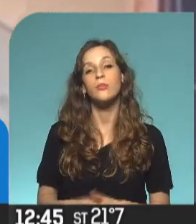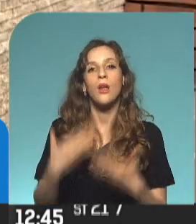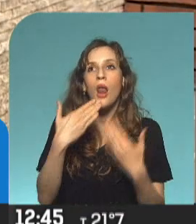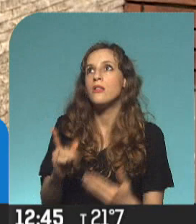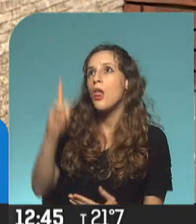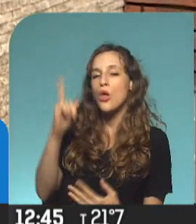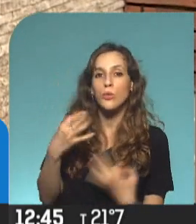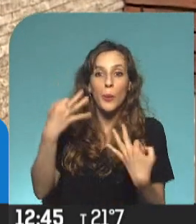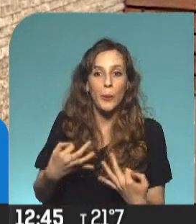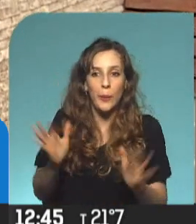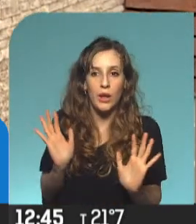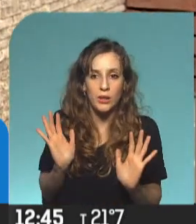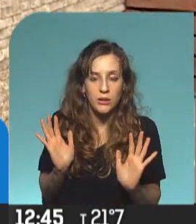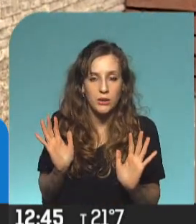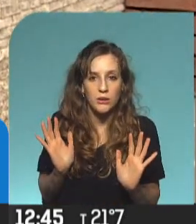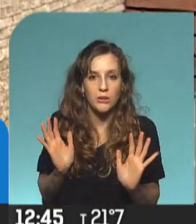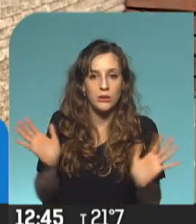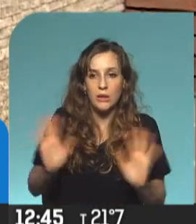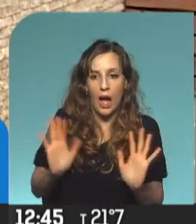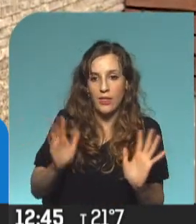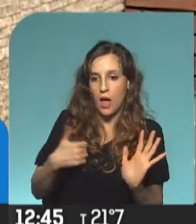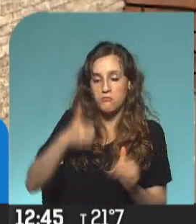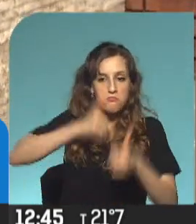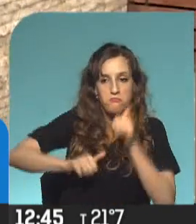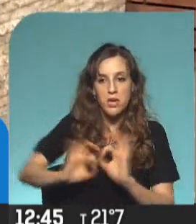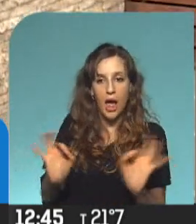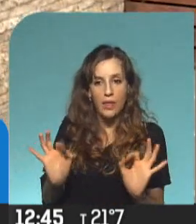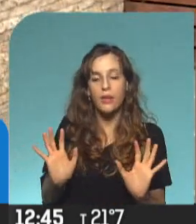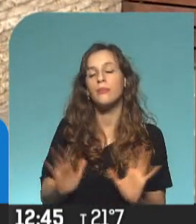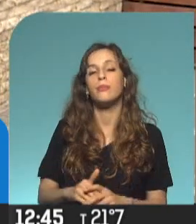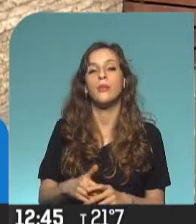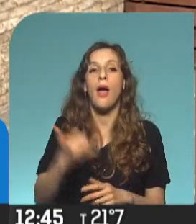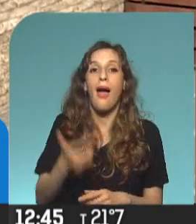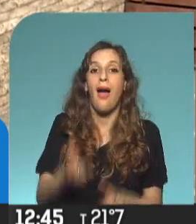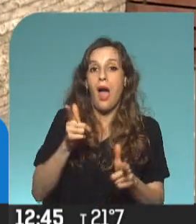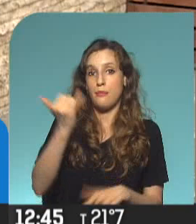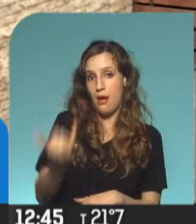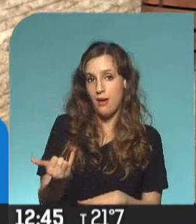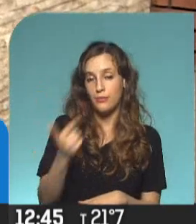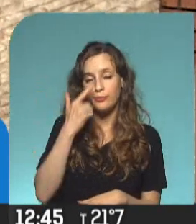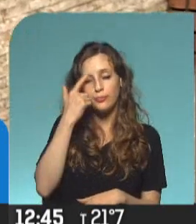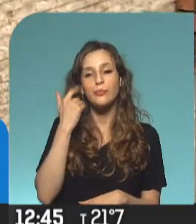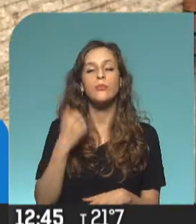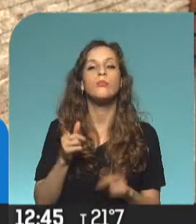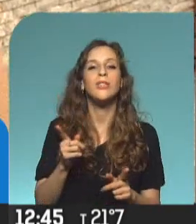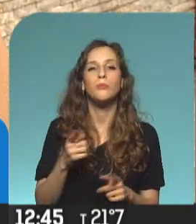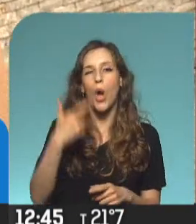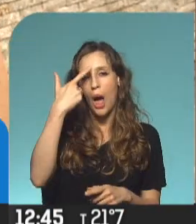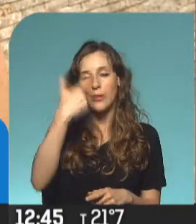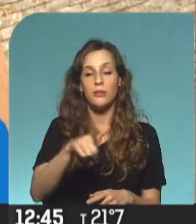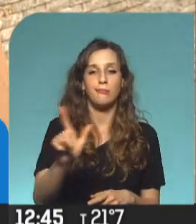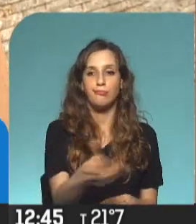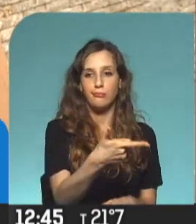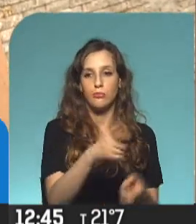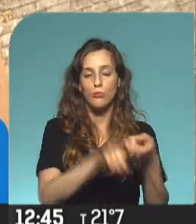con mi marido. No nos hicieron nada porque tenían un arma. Tenía un arma y le dio un culatazo en la cabeza a mi marido,